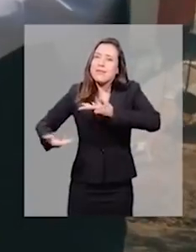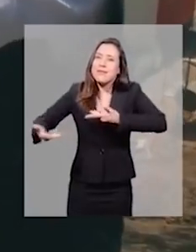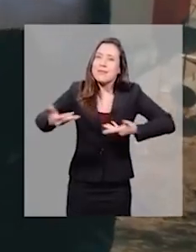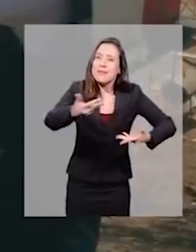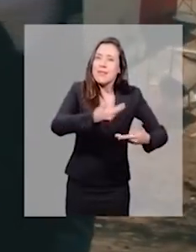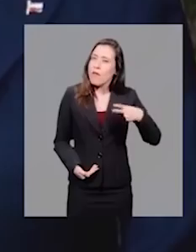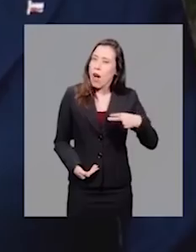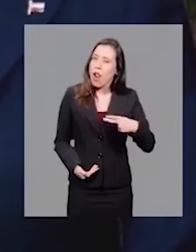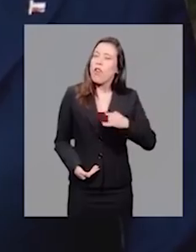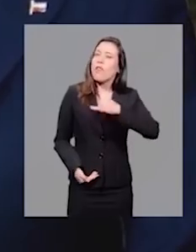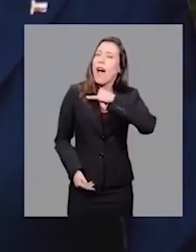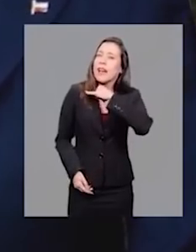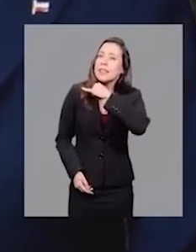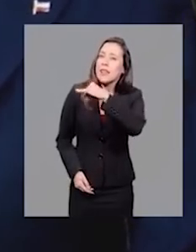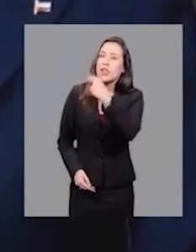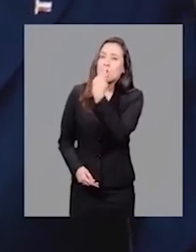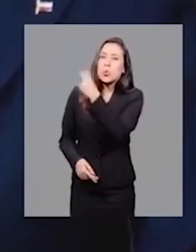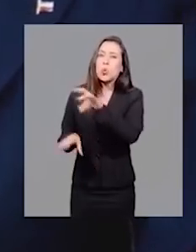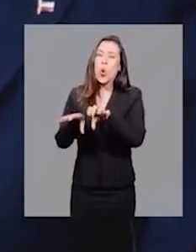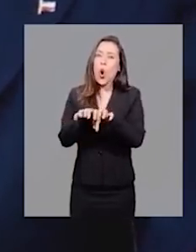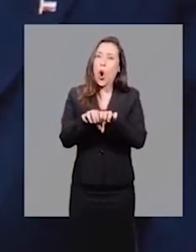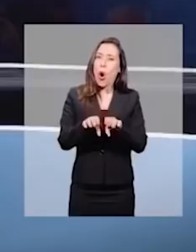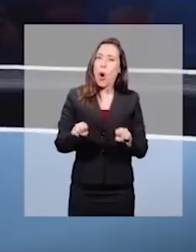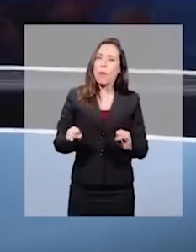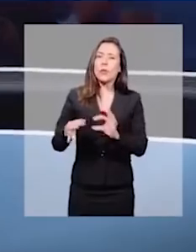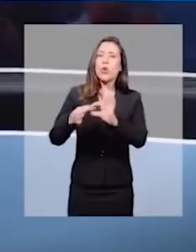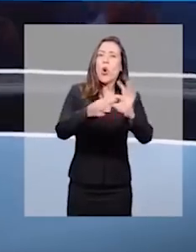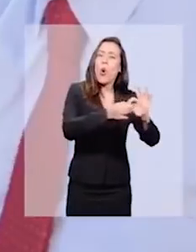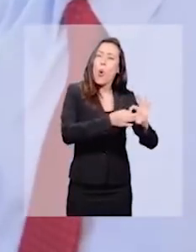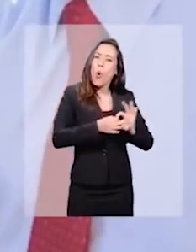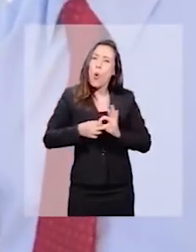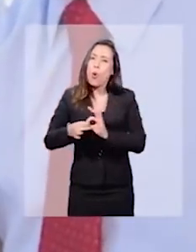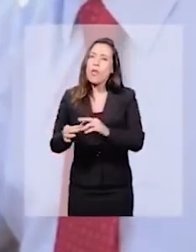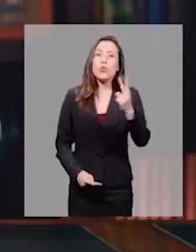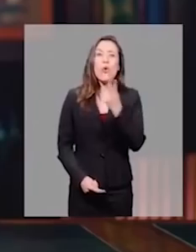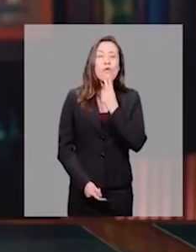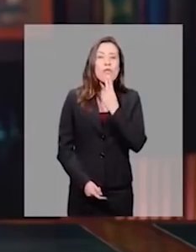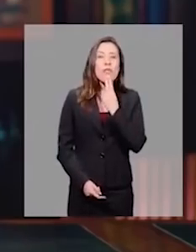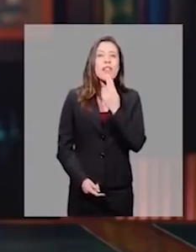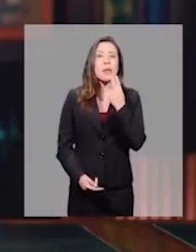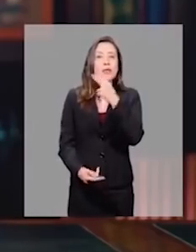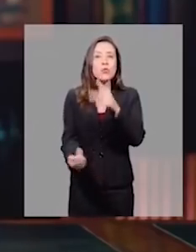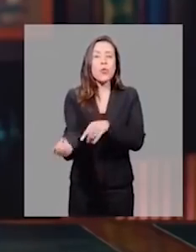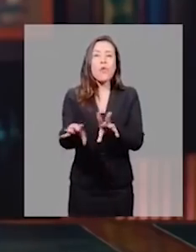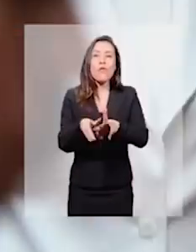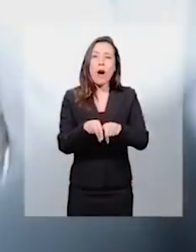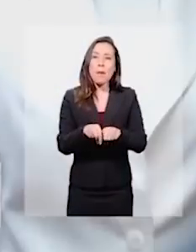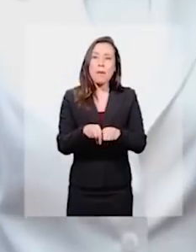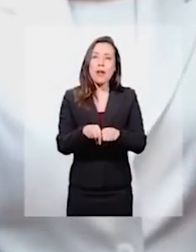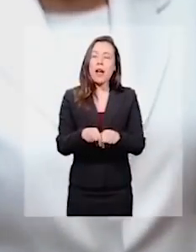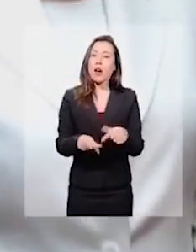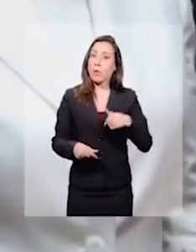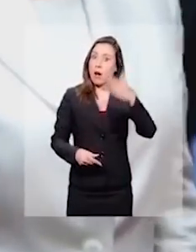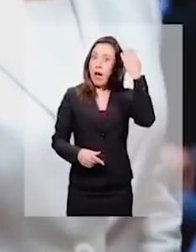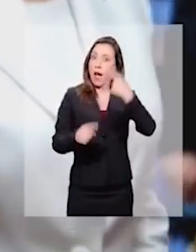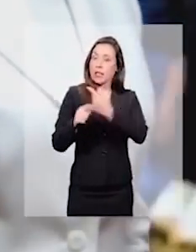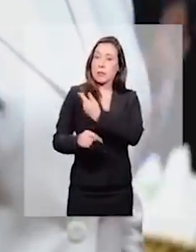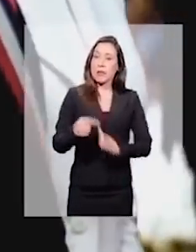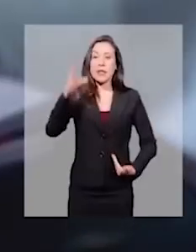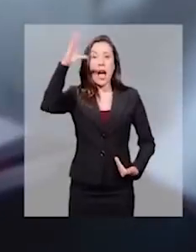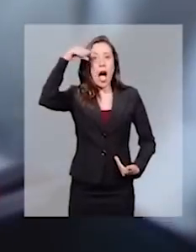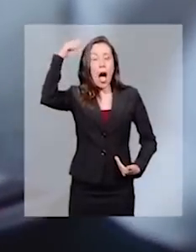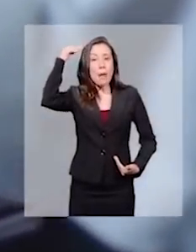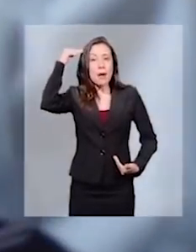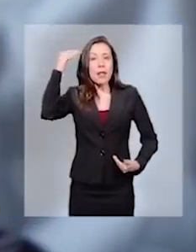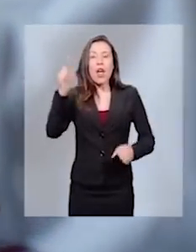humanos. En rueda de prensa, tras ganar la segunda vuelta de los comicios presidenciales, Piñera indicó que se buscará colaborar para que se logre